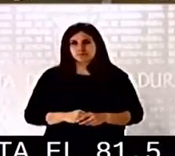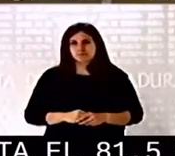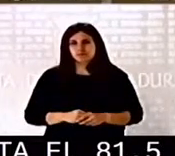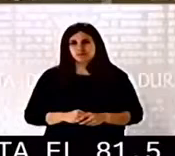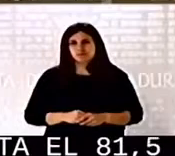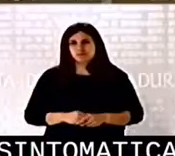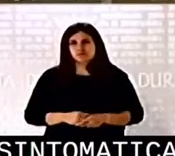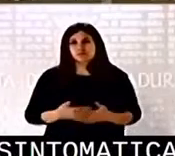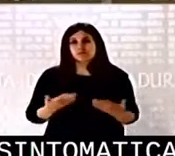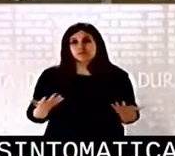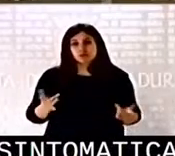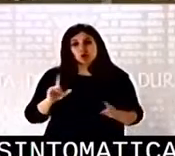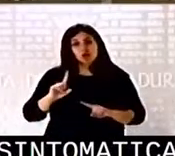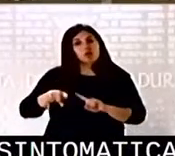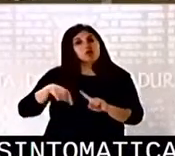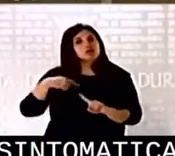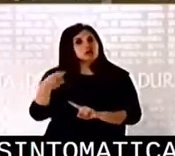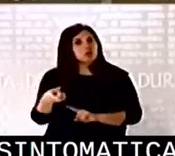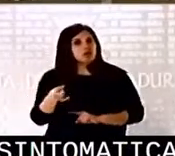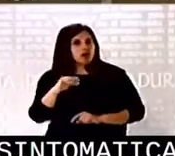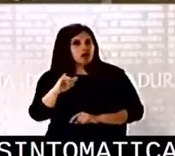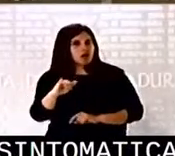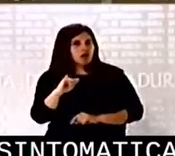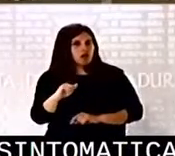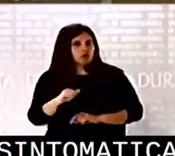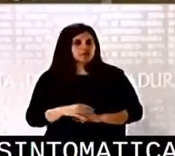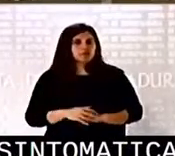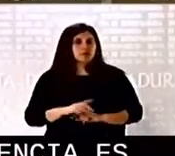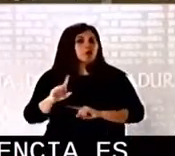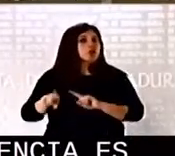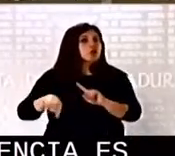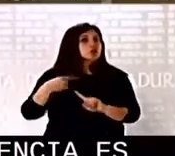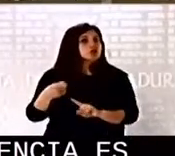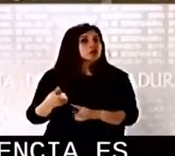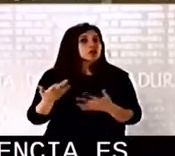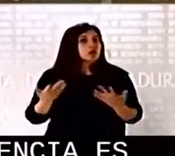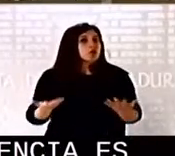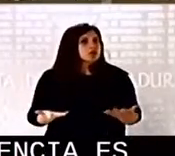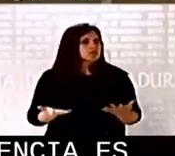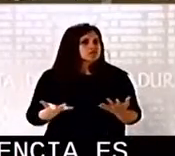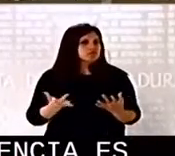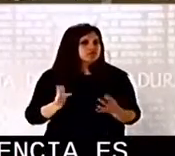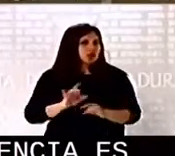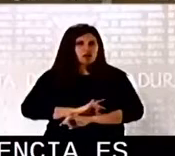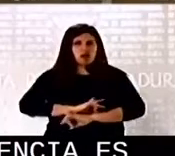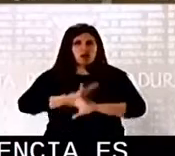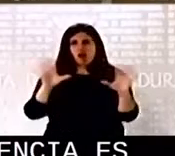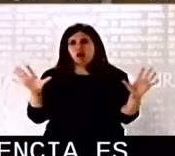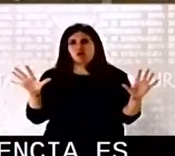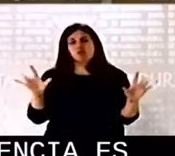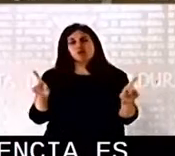Eso tiene una consecuencia, y la consecuencia es absolutamente clara. Es una consecuencia que se vive